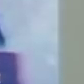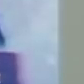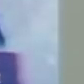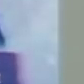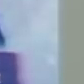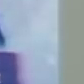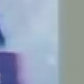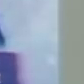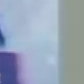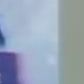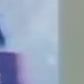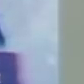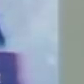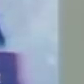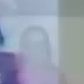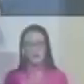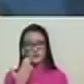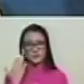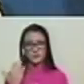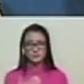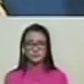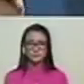escrutinio de todas nuestras actas. Nosotros tenemos las